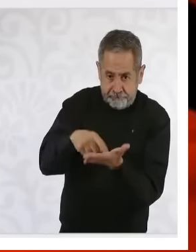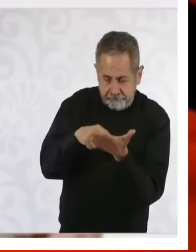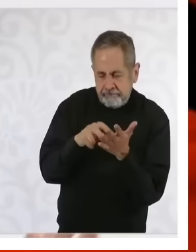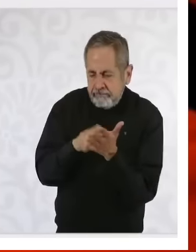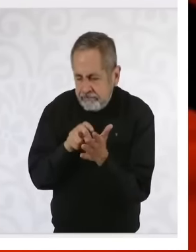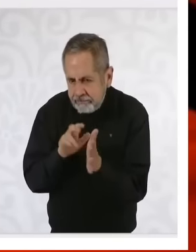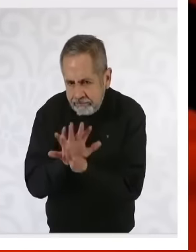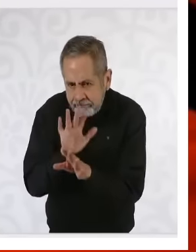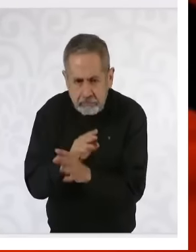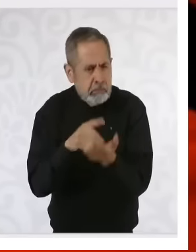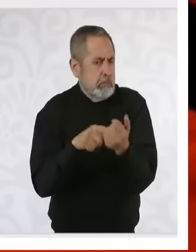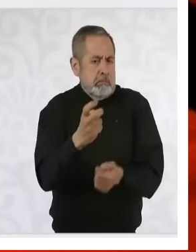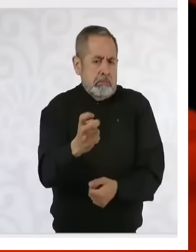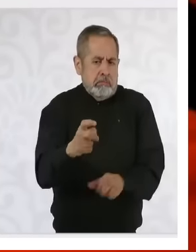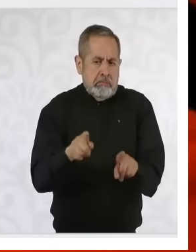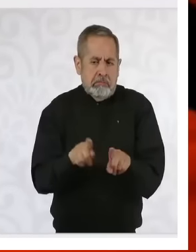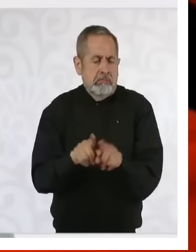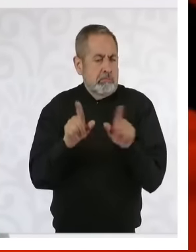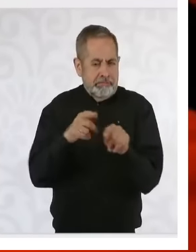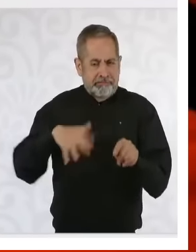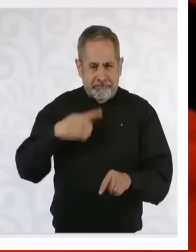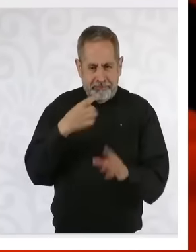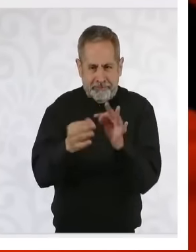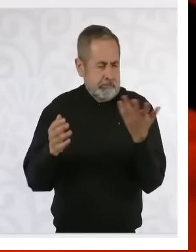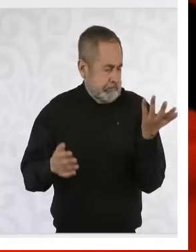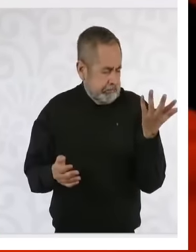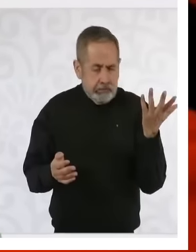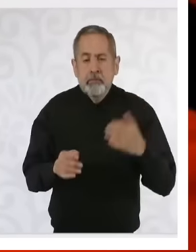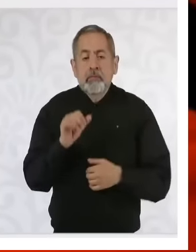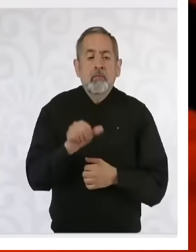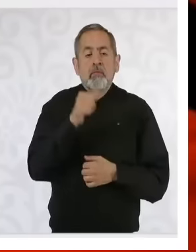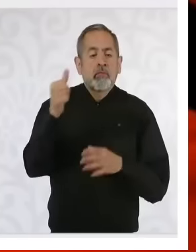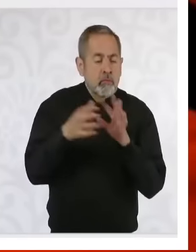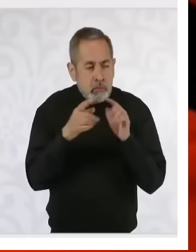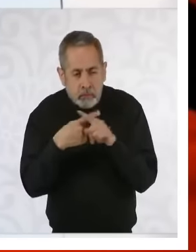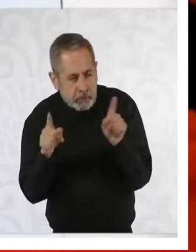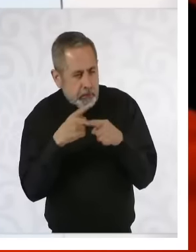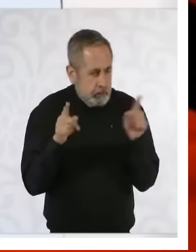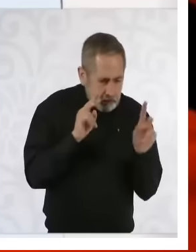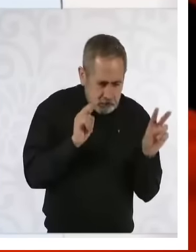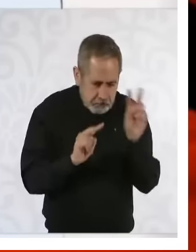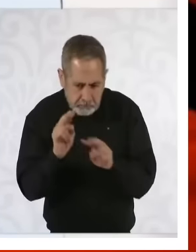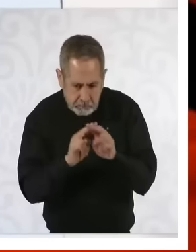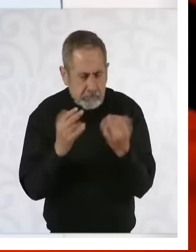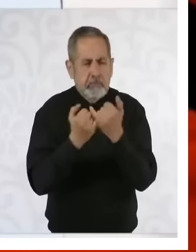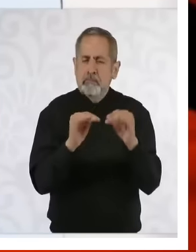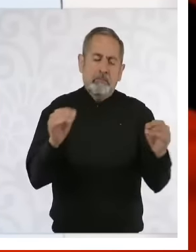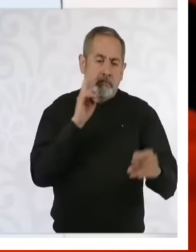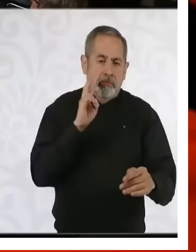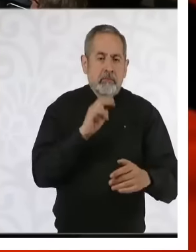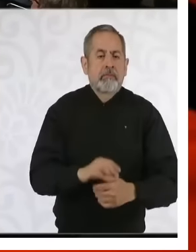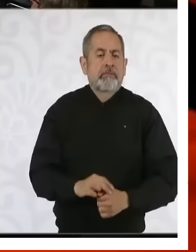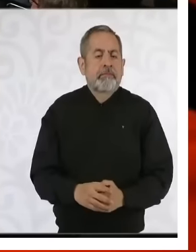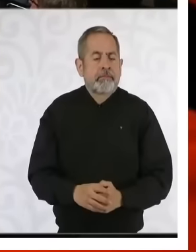que son estos ajustes de los que hablas. Y en otros casos donde hay que diferenciar, pues lo podemos ir viendo. Sí,